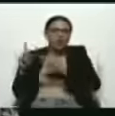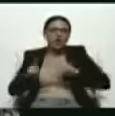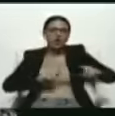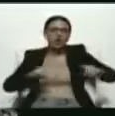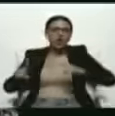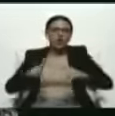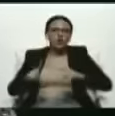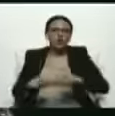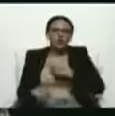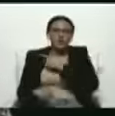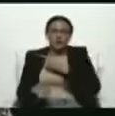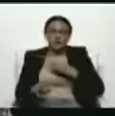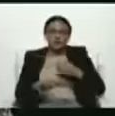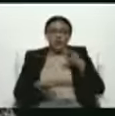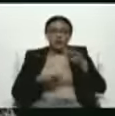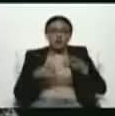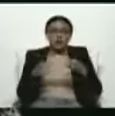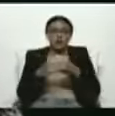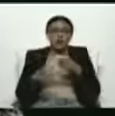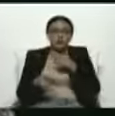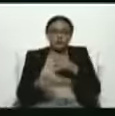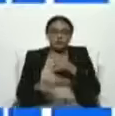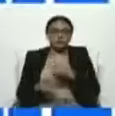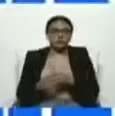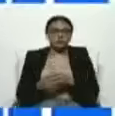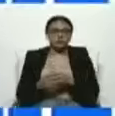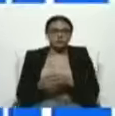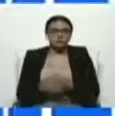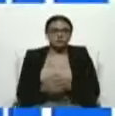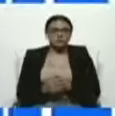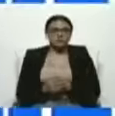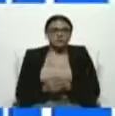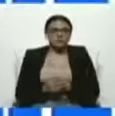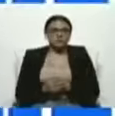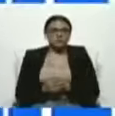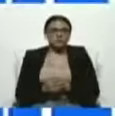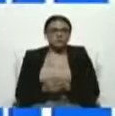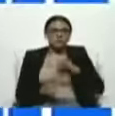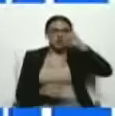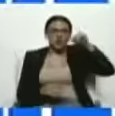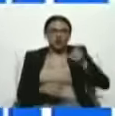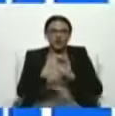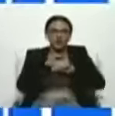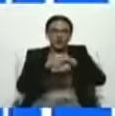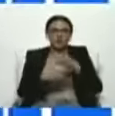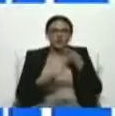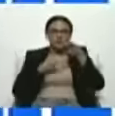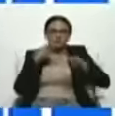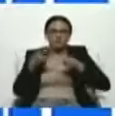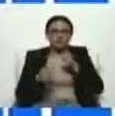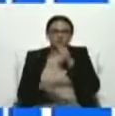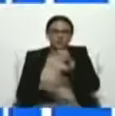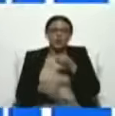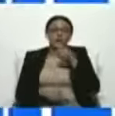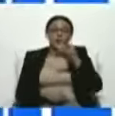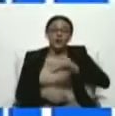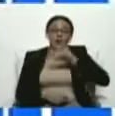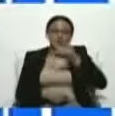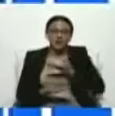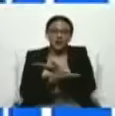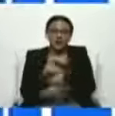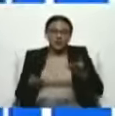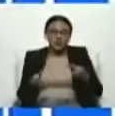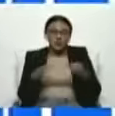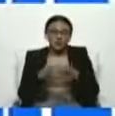Campaña Venezuela Nuestra del siglo XXI, doctor Jorge Rodríguez. Muy buenas tardes al pueblo de Venezuela, a sus mujeres